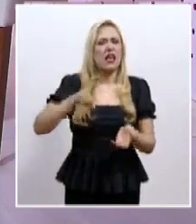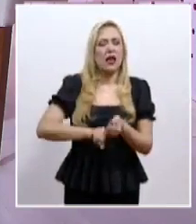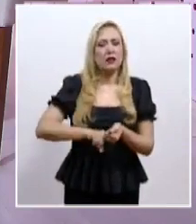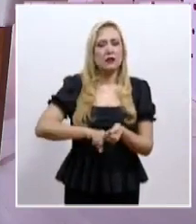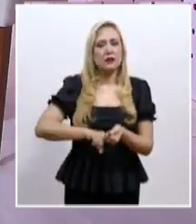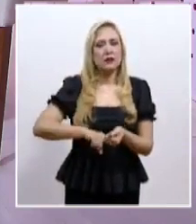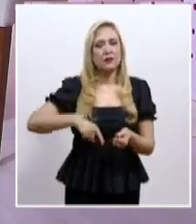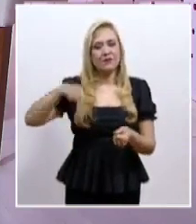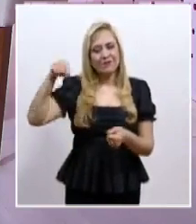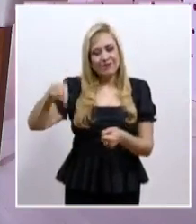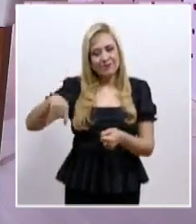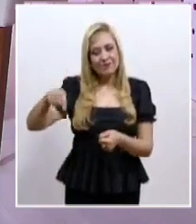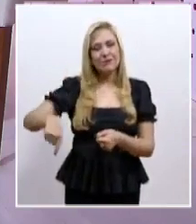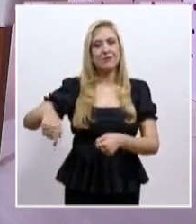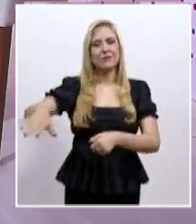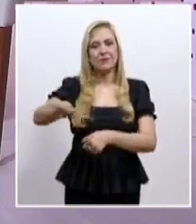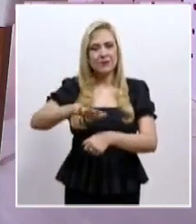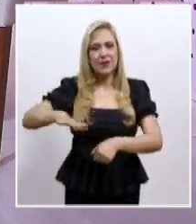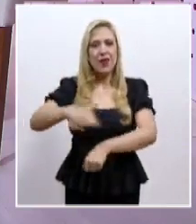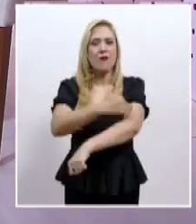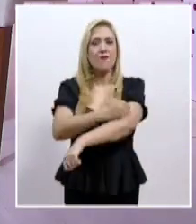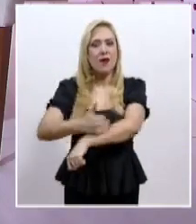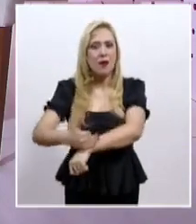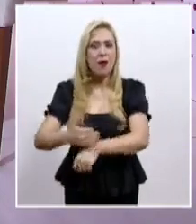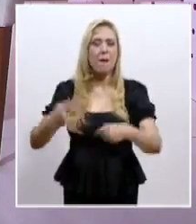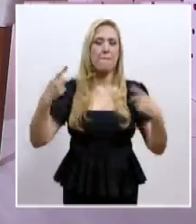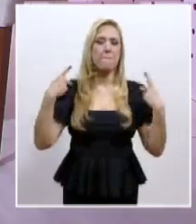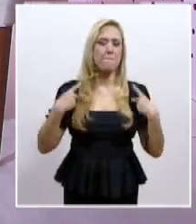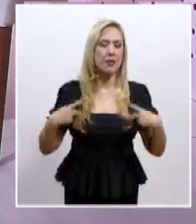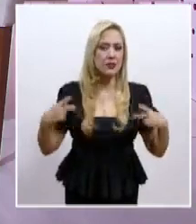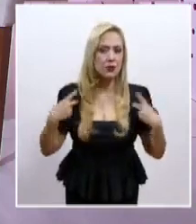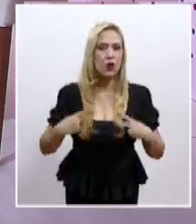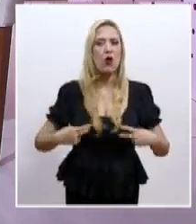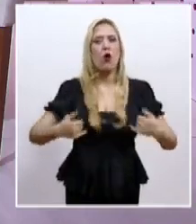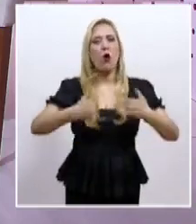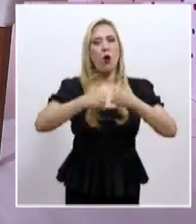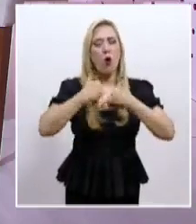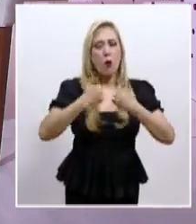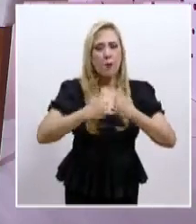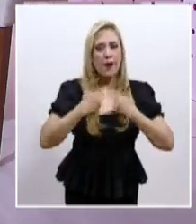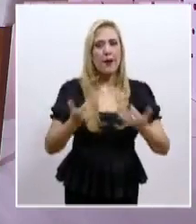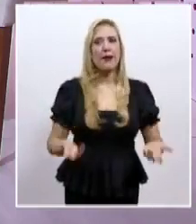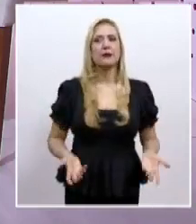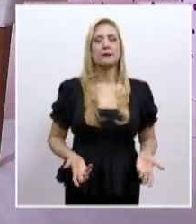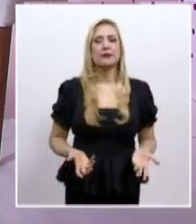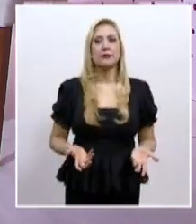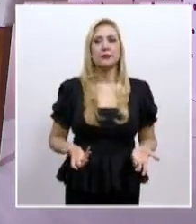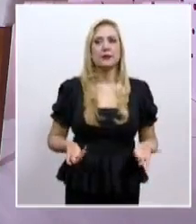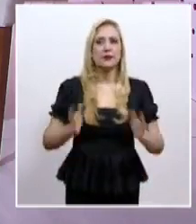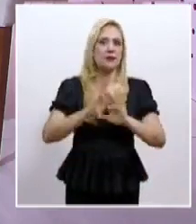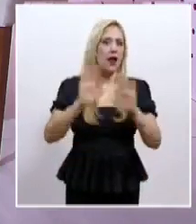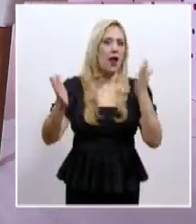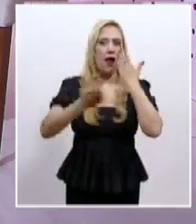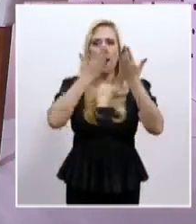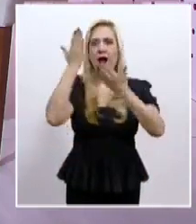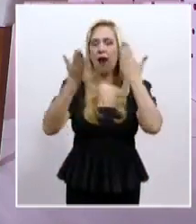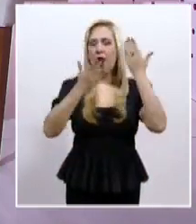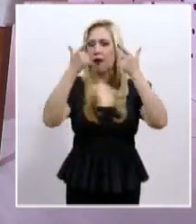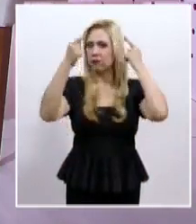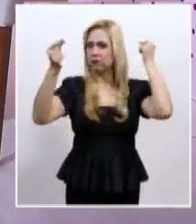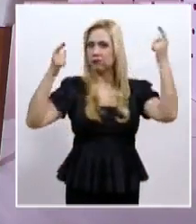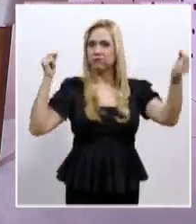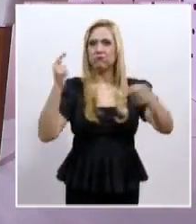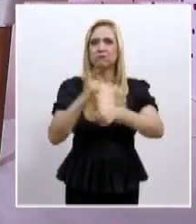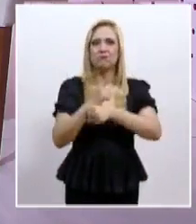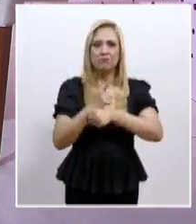bases, tiene que venir de las familias, las personas, los jóvenes, las personas que egresan de una carrera o que salen